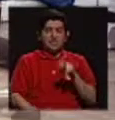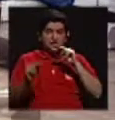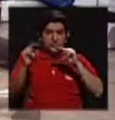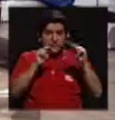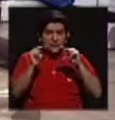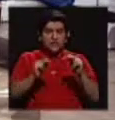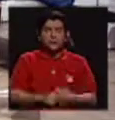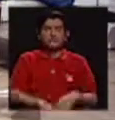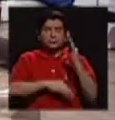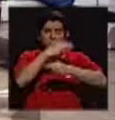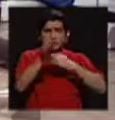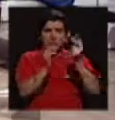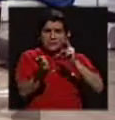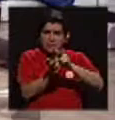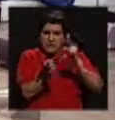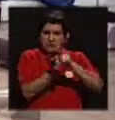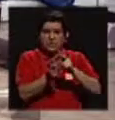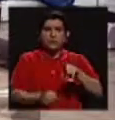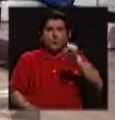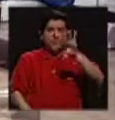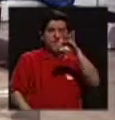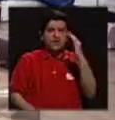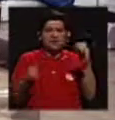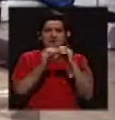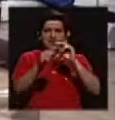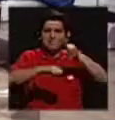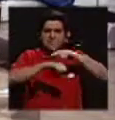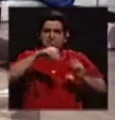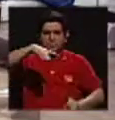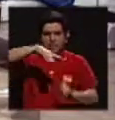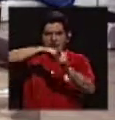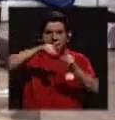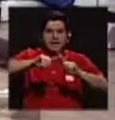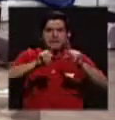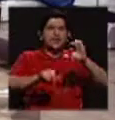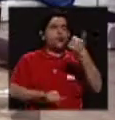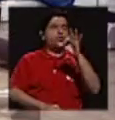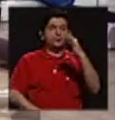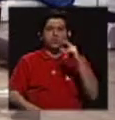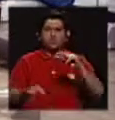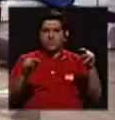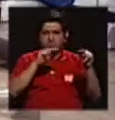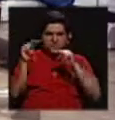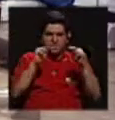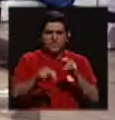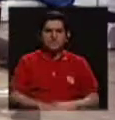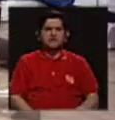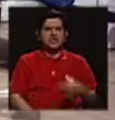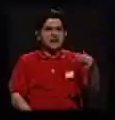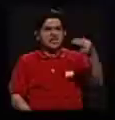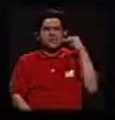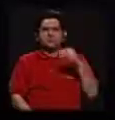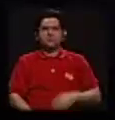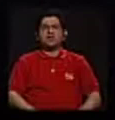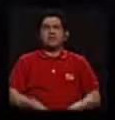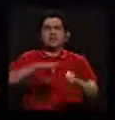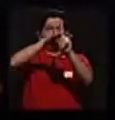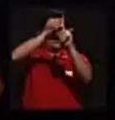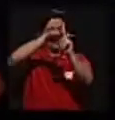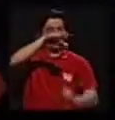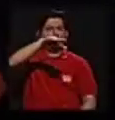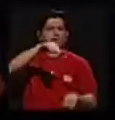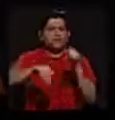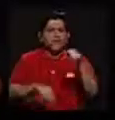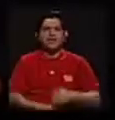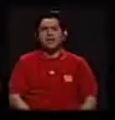sexual es una de las formas o manifestaciones de trata más comunes, pero que además existen otras formas de trata que han sido históricamente invisibilizadas